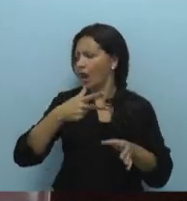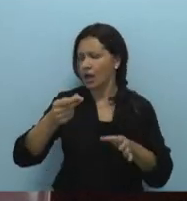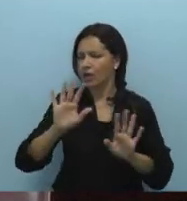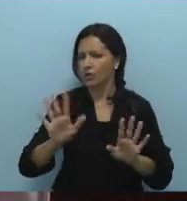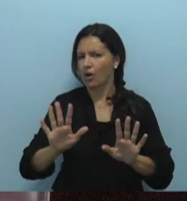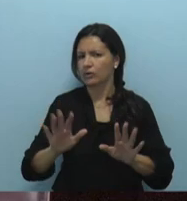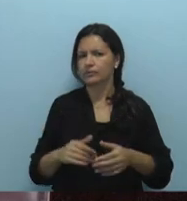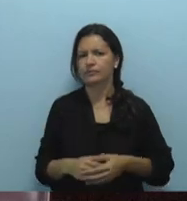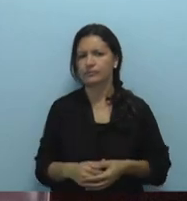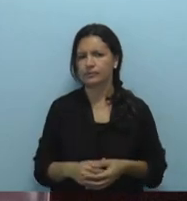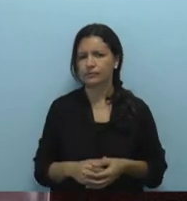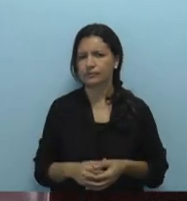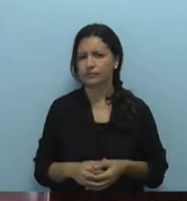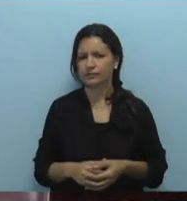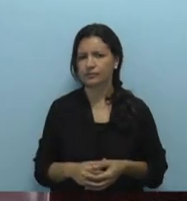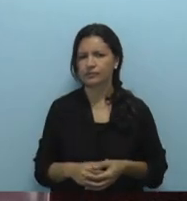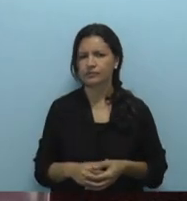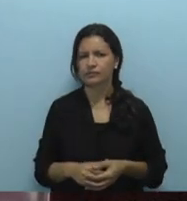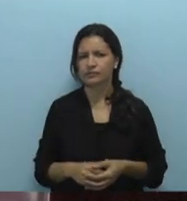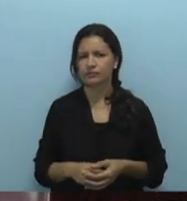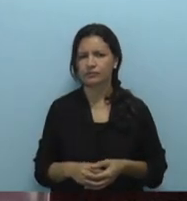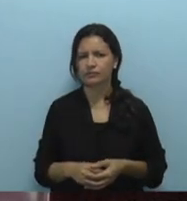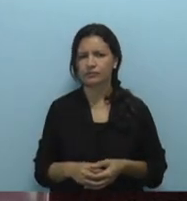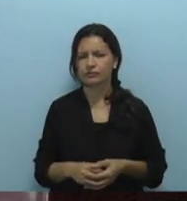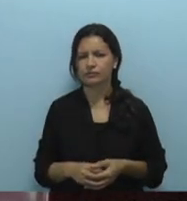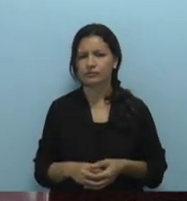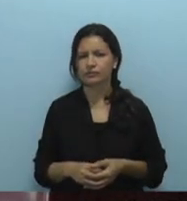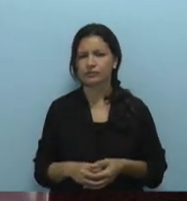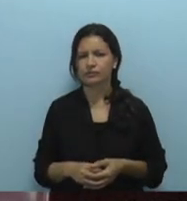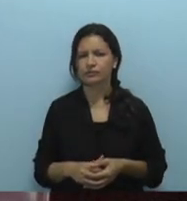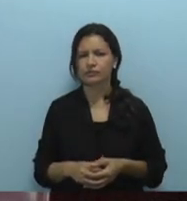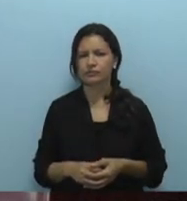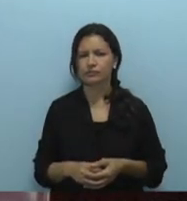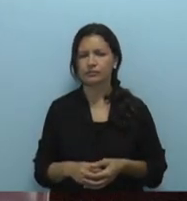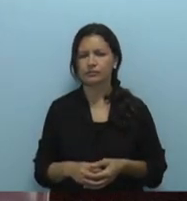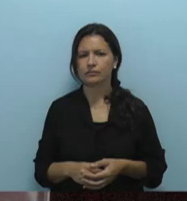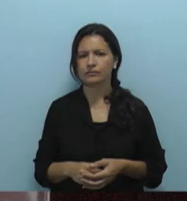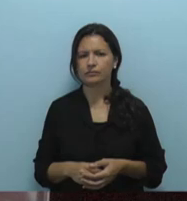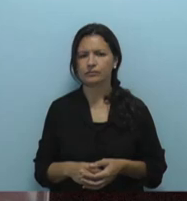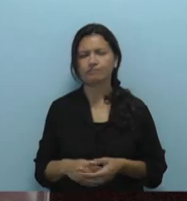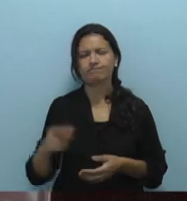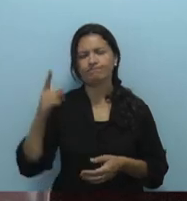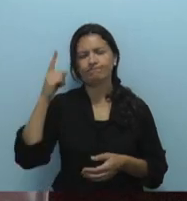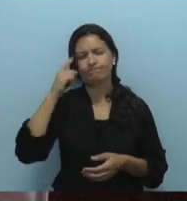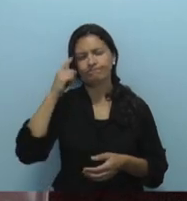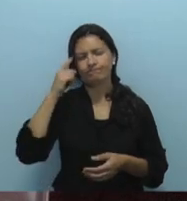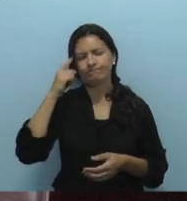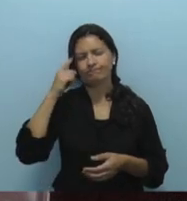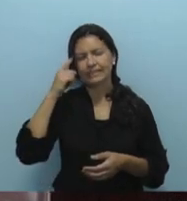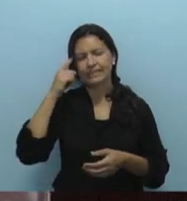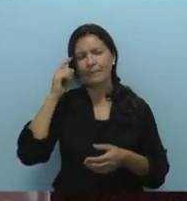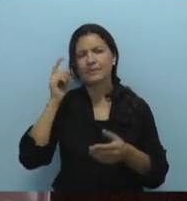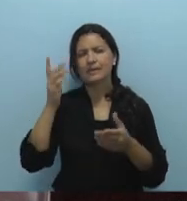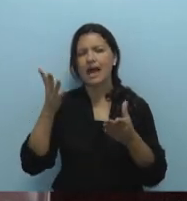gobierno. Alude a una formulación simbólica. Y cuando esa formulación simbólica se